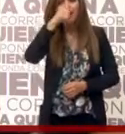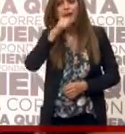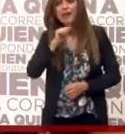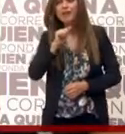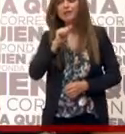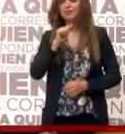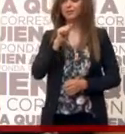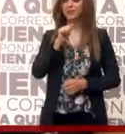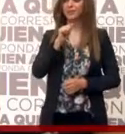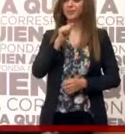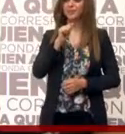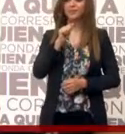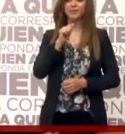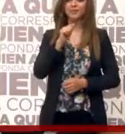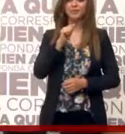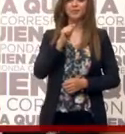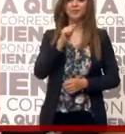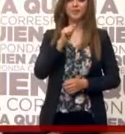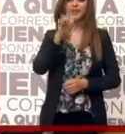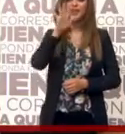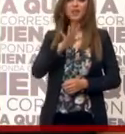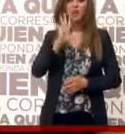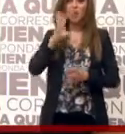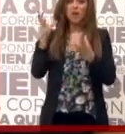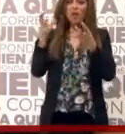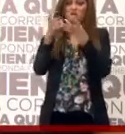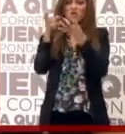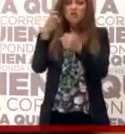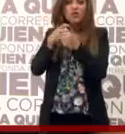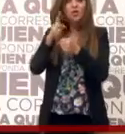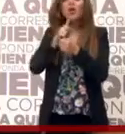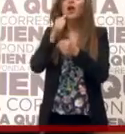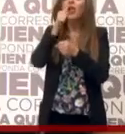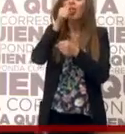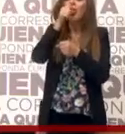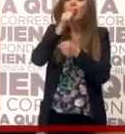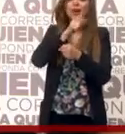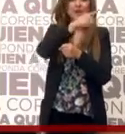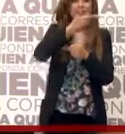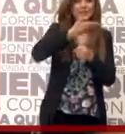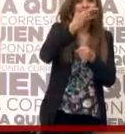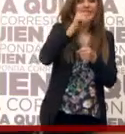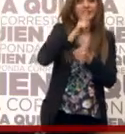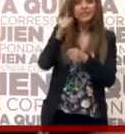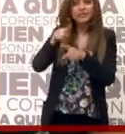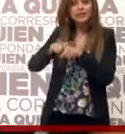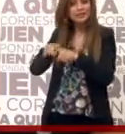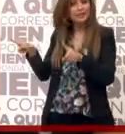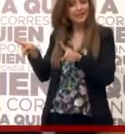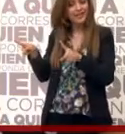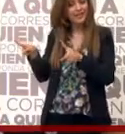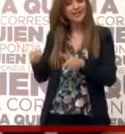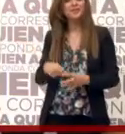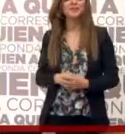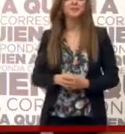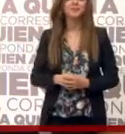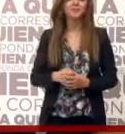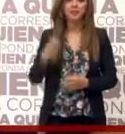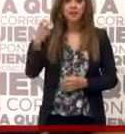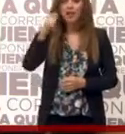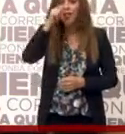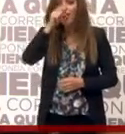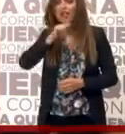más no tan homogénea como en un helado tradicional, por decirlo así. Entonces sí cambia